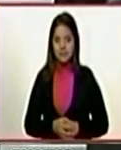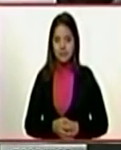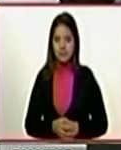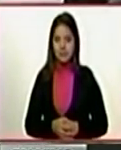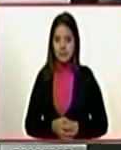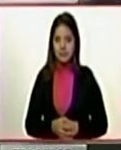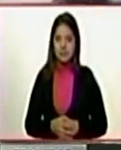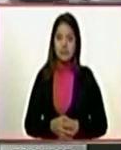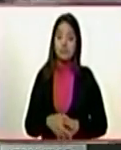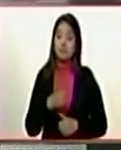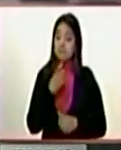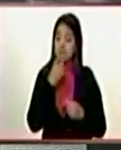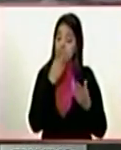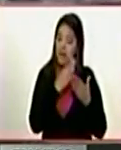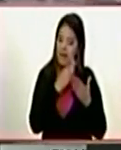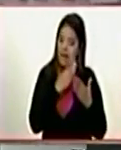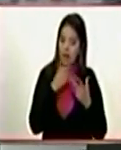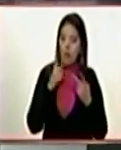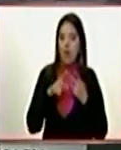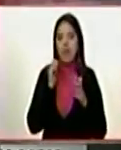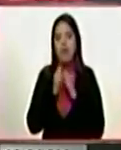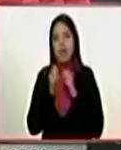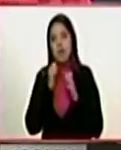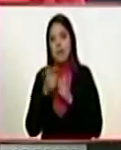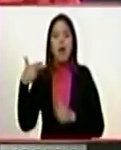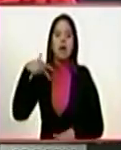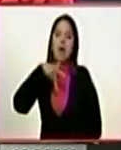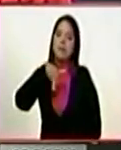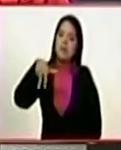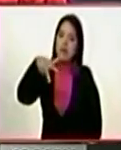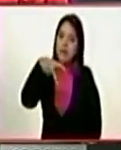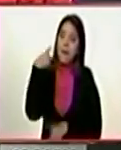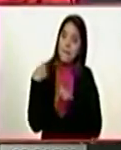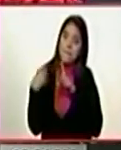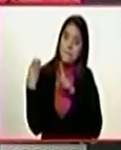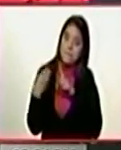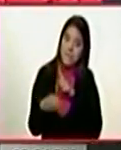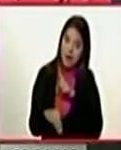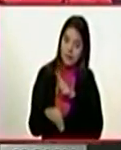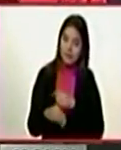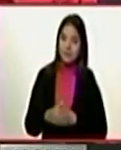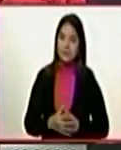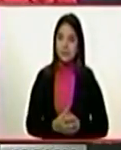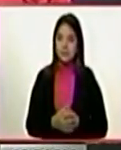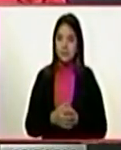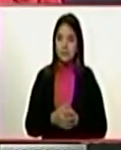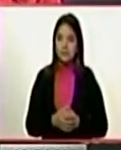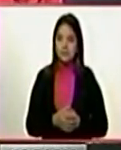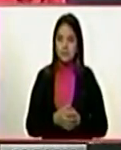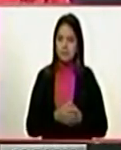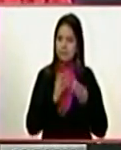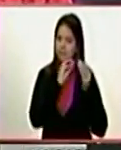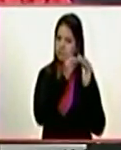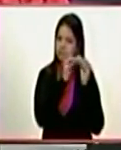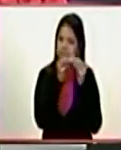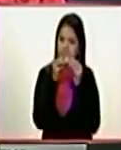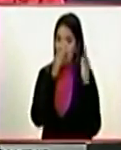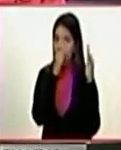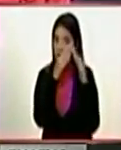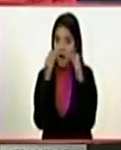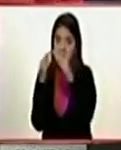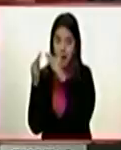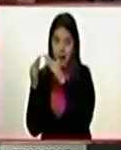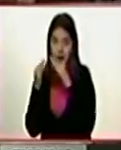de la escuela, del polideportivo, de bulevares, de caminería, además de la intervención de todas las viviendas de Guzmán Blanco, que